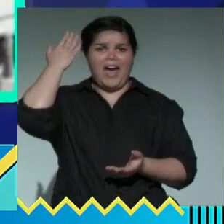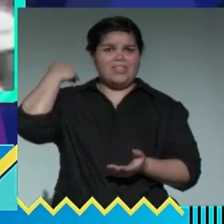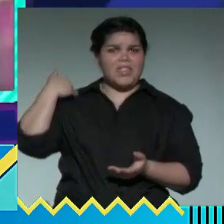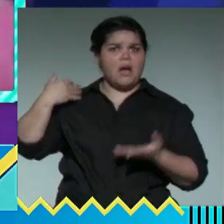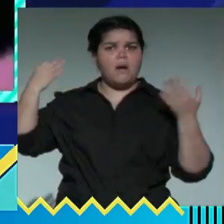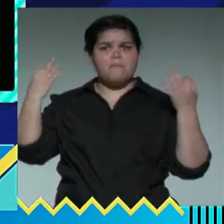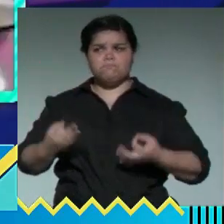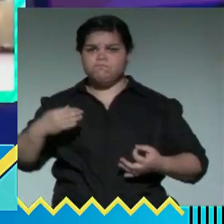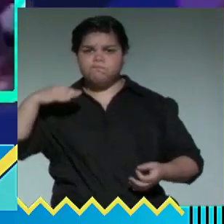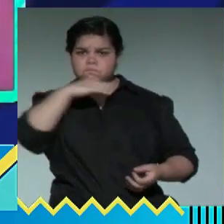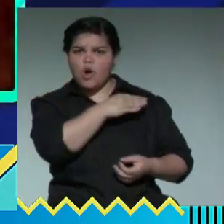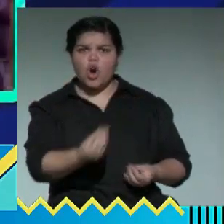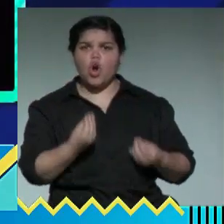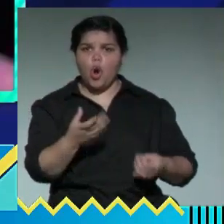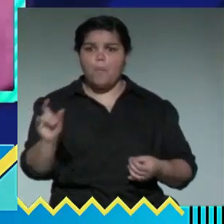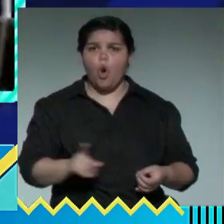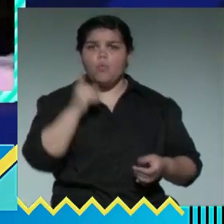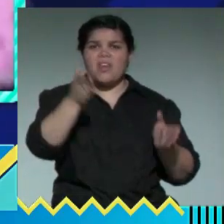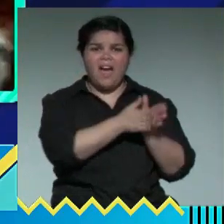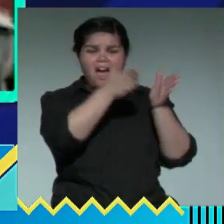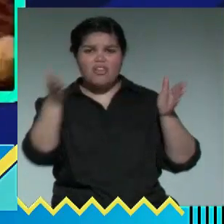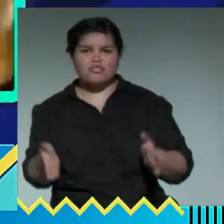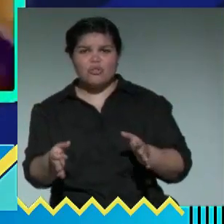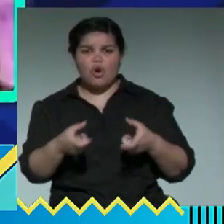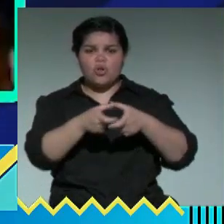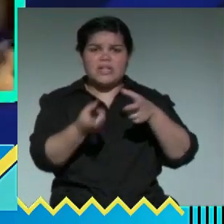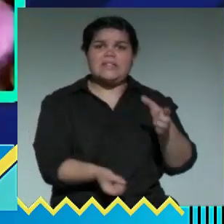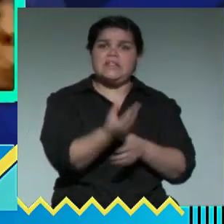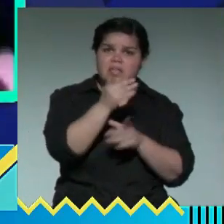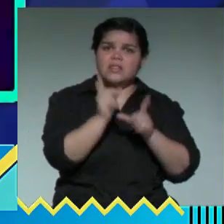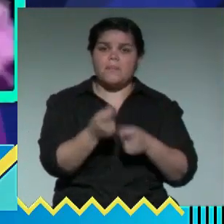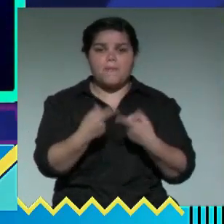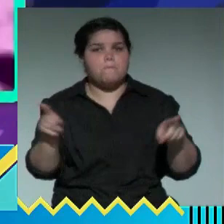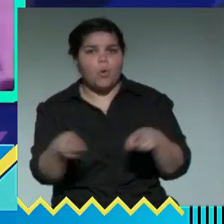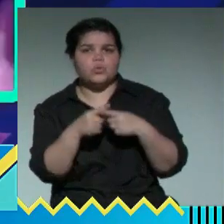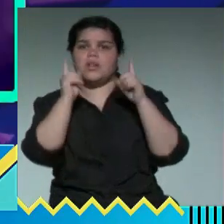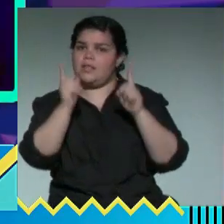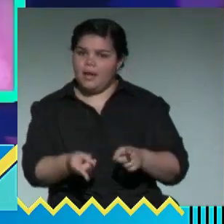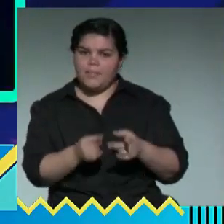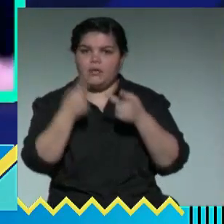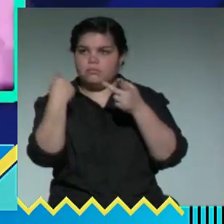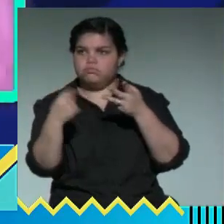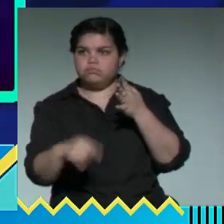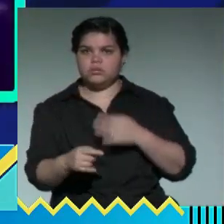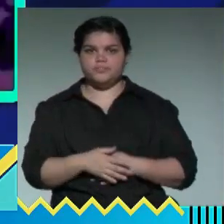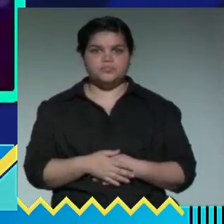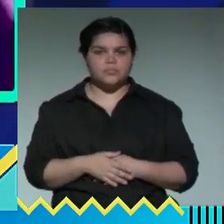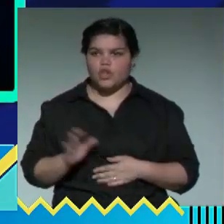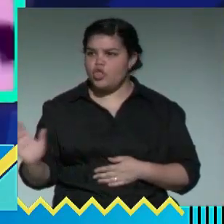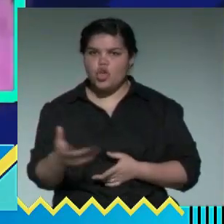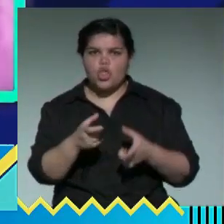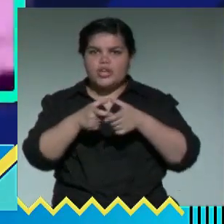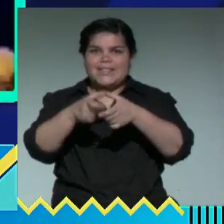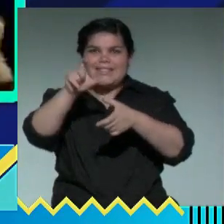de cómo en un año vas a hacer tremenda gira, vas a sacar un disco, vas a tener tiempo para componer. Y todos para discos que el disco, con hit. Y todos claro, discos, claro. grandes